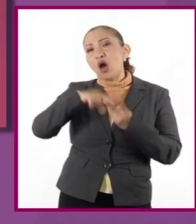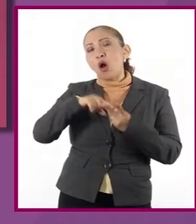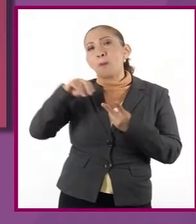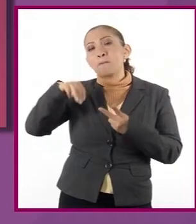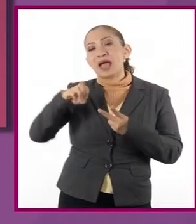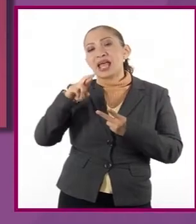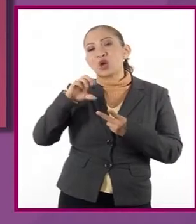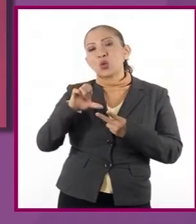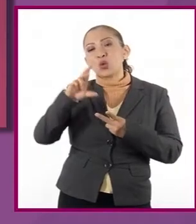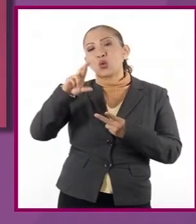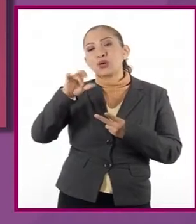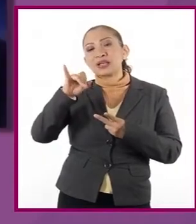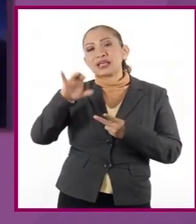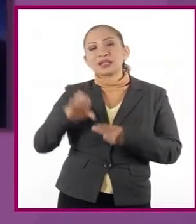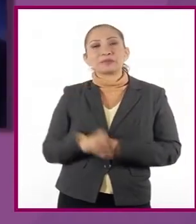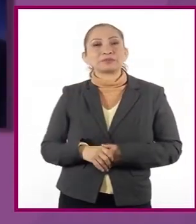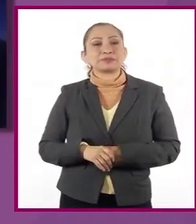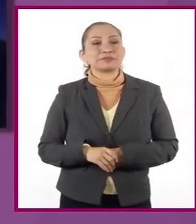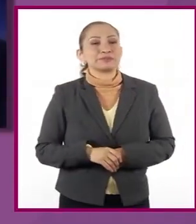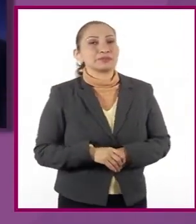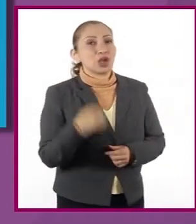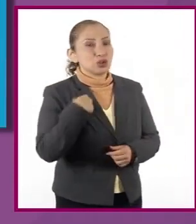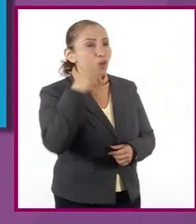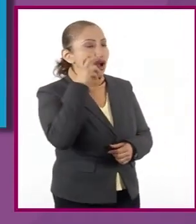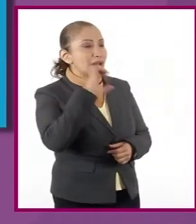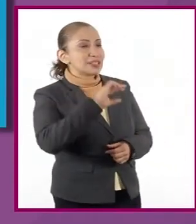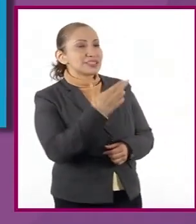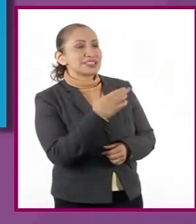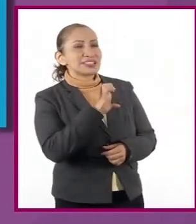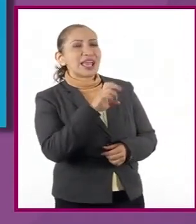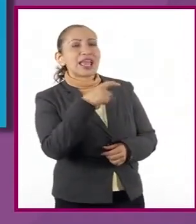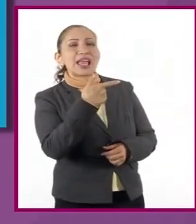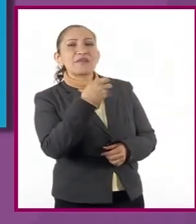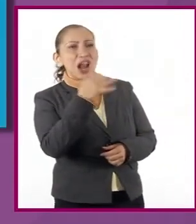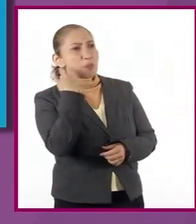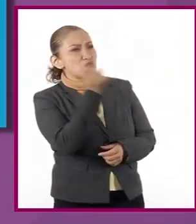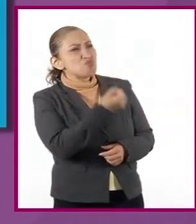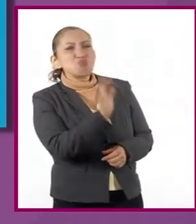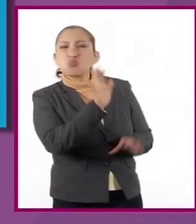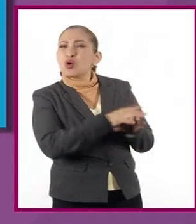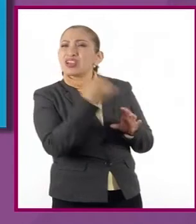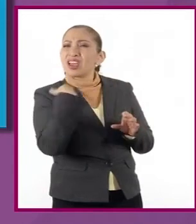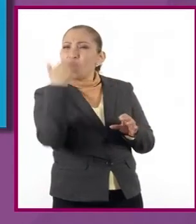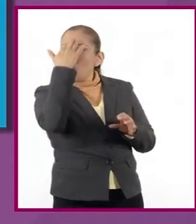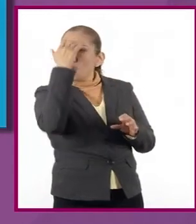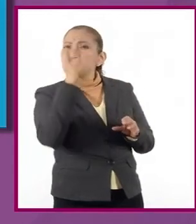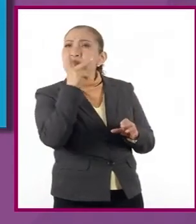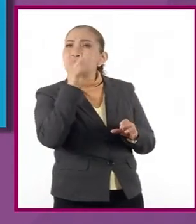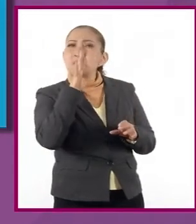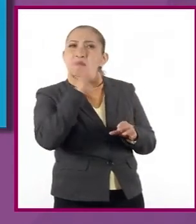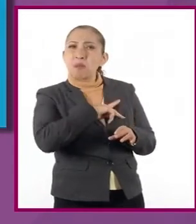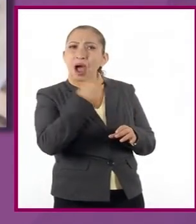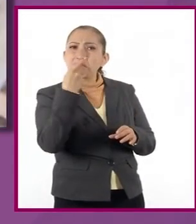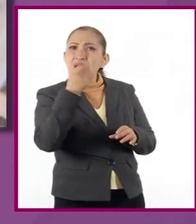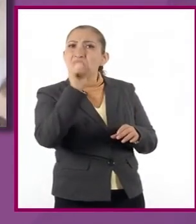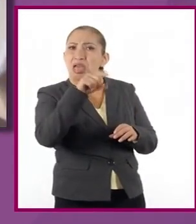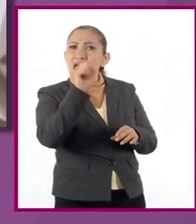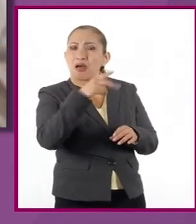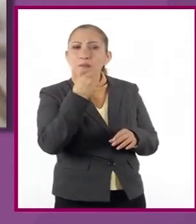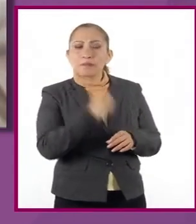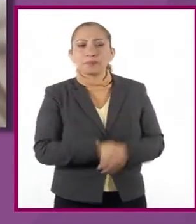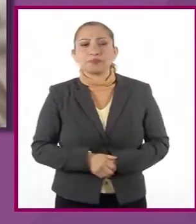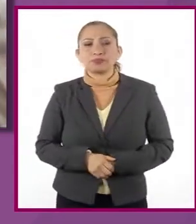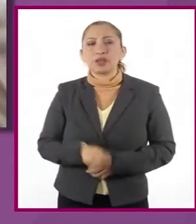Curie. Yo escogí al Che Guevara. Quiero saber por qué es tan conocido. Mis papás hablan mucho de él.